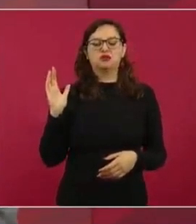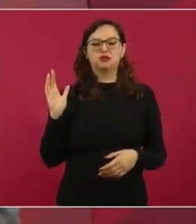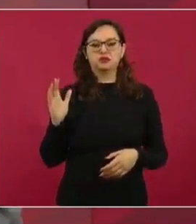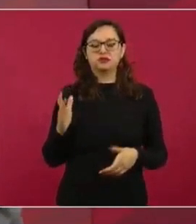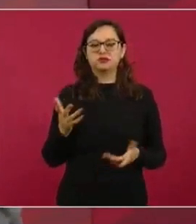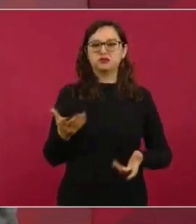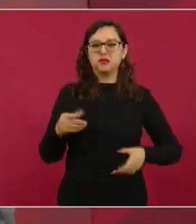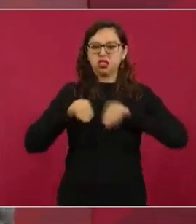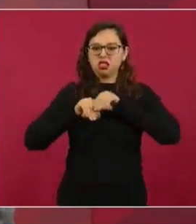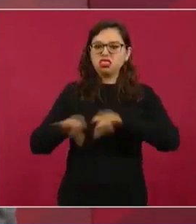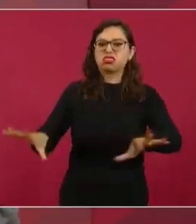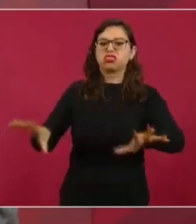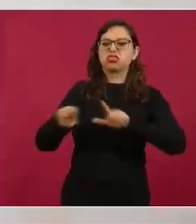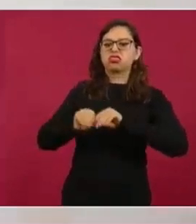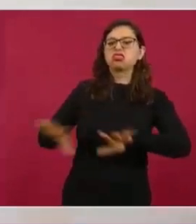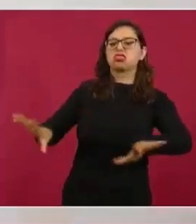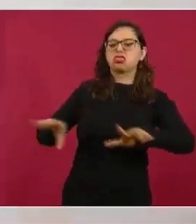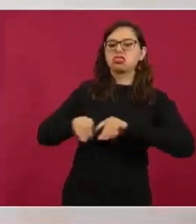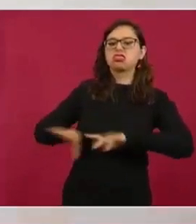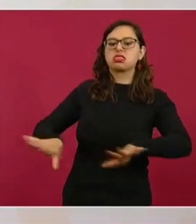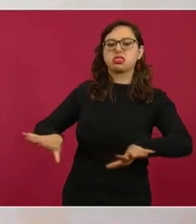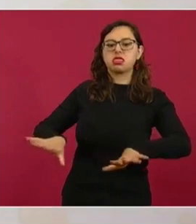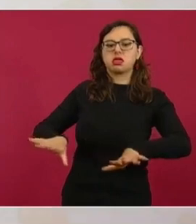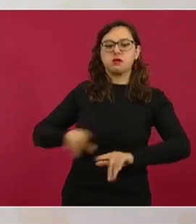prepararon el terreno.